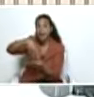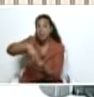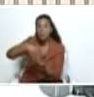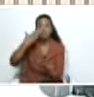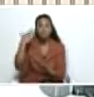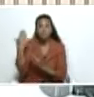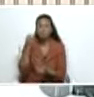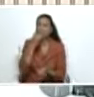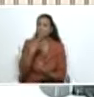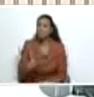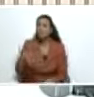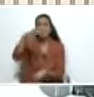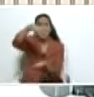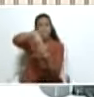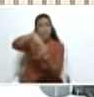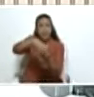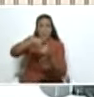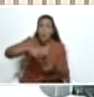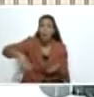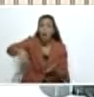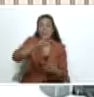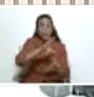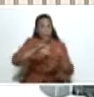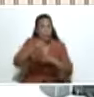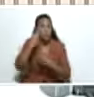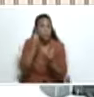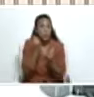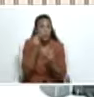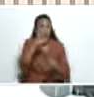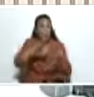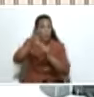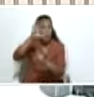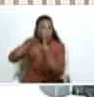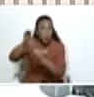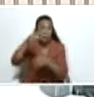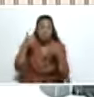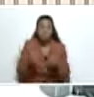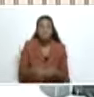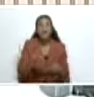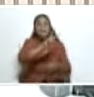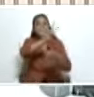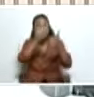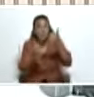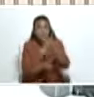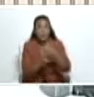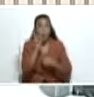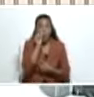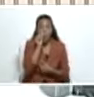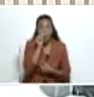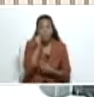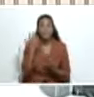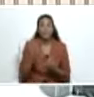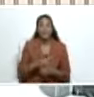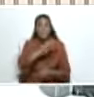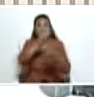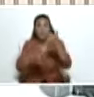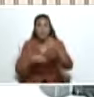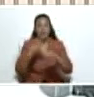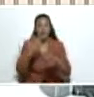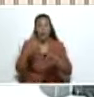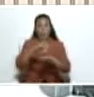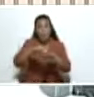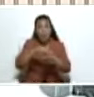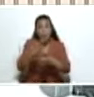estado tan bonito como el estado Miranda, muy cultural, Miranda. Está el viceministro, vicepresidente de gobierno para